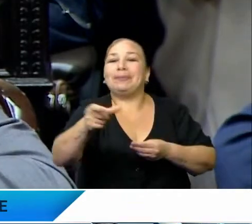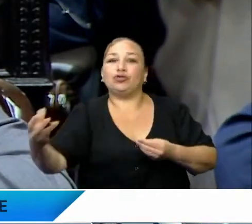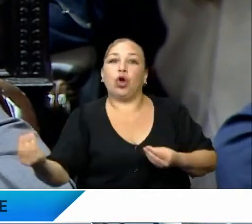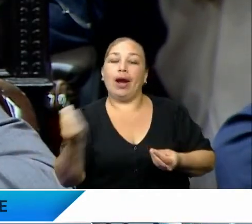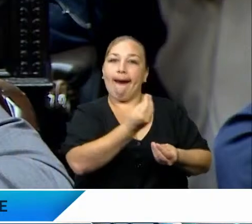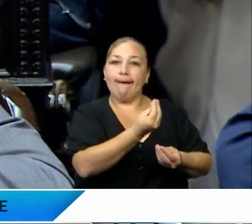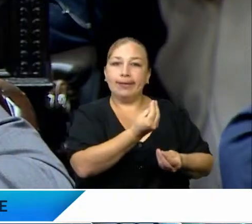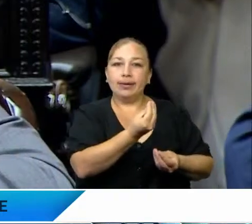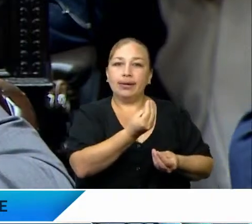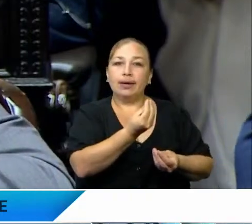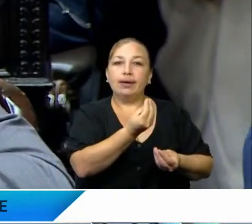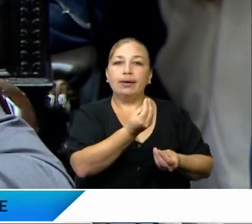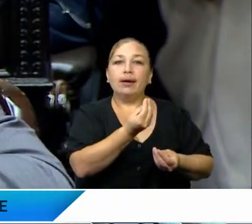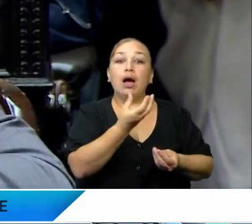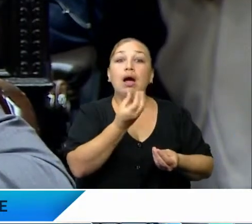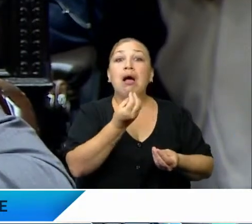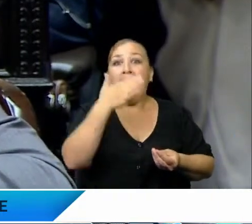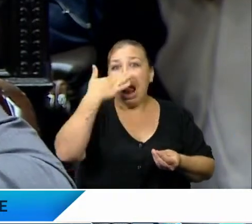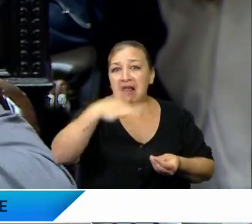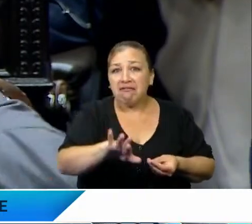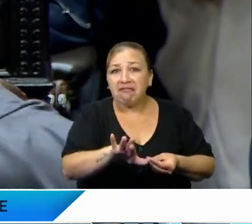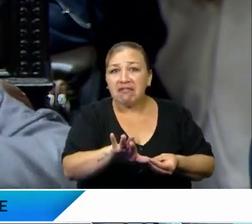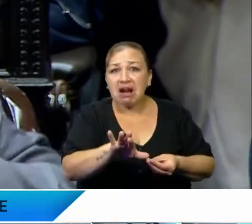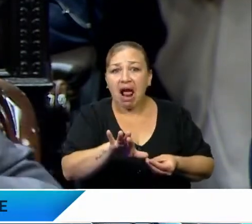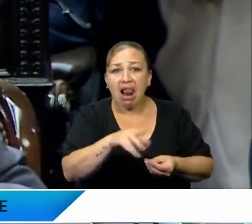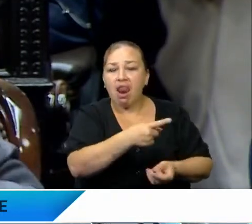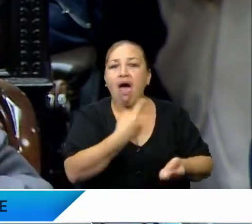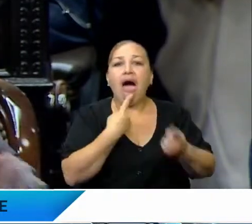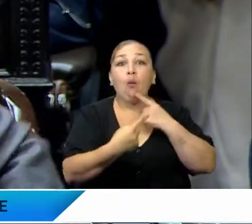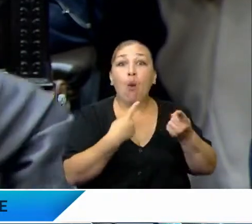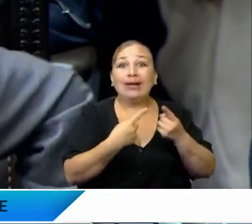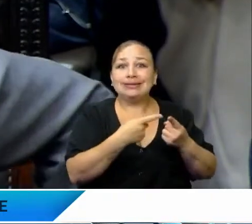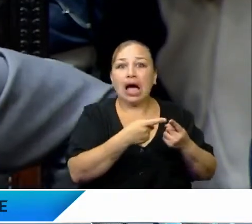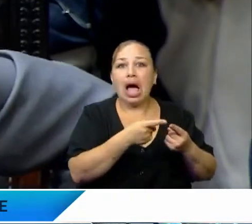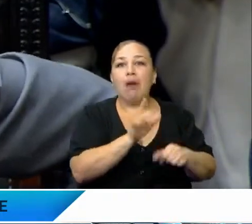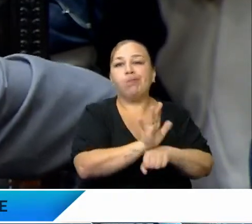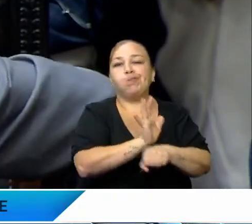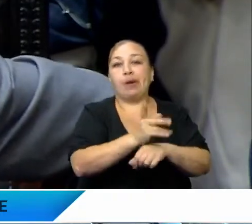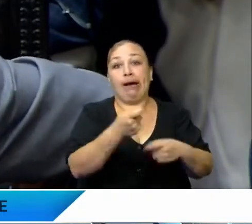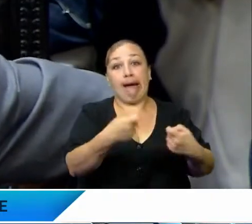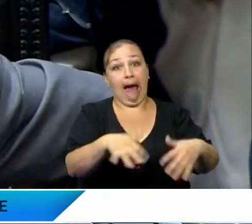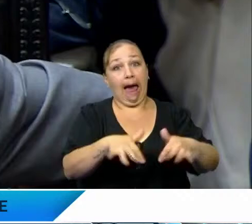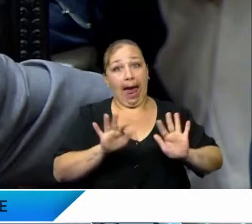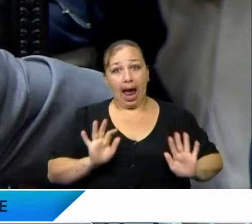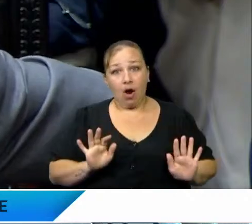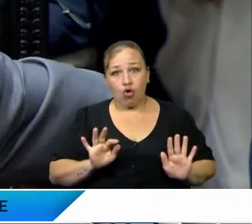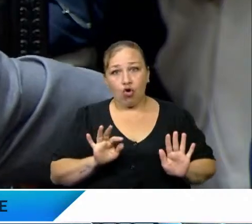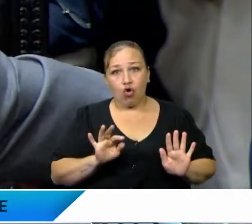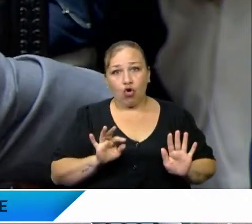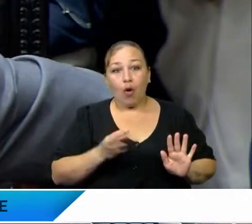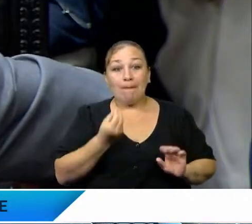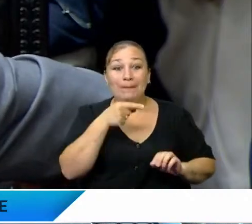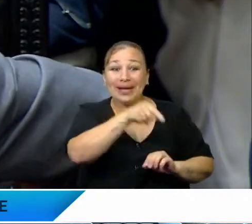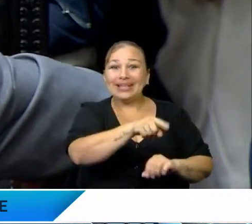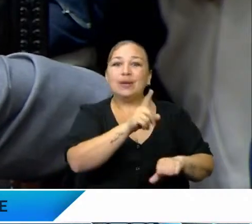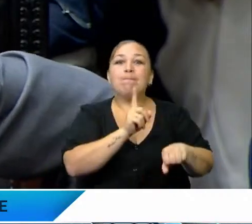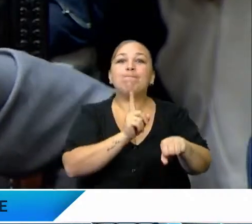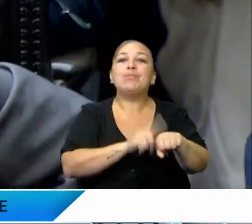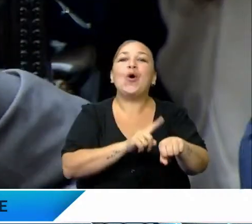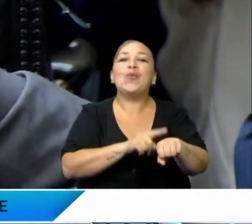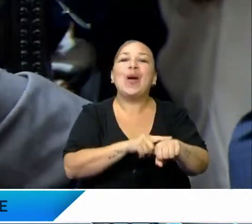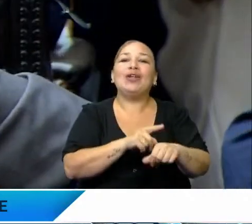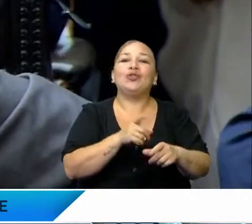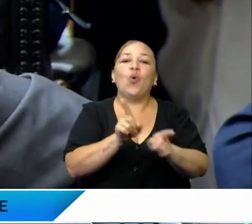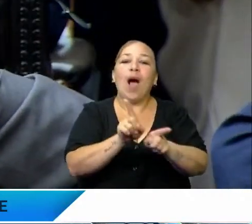y resulta que terminó siendo una encuesta cara, porque en eso se convirtieron las PASO, en una encuesta cara